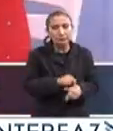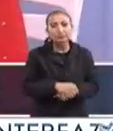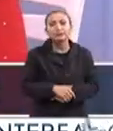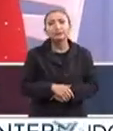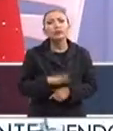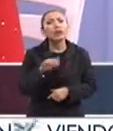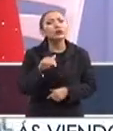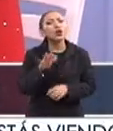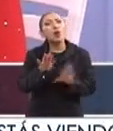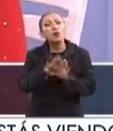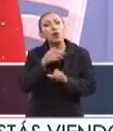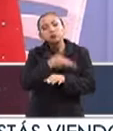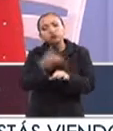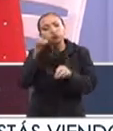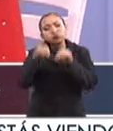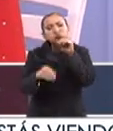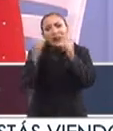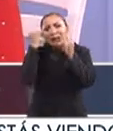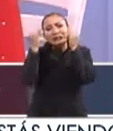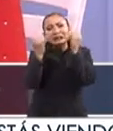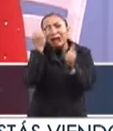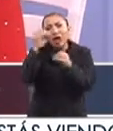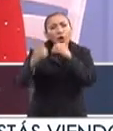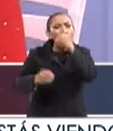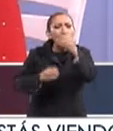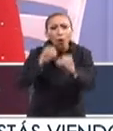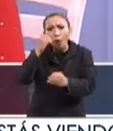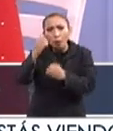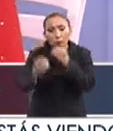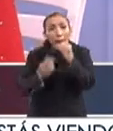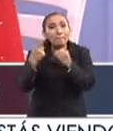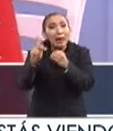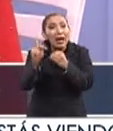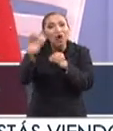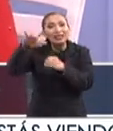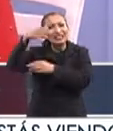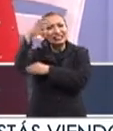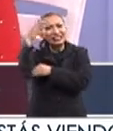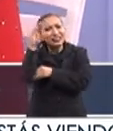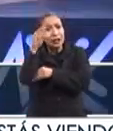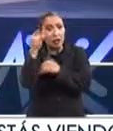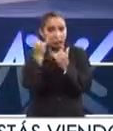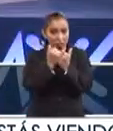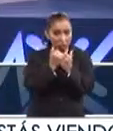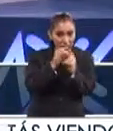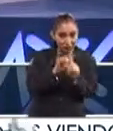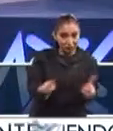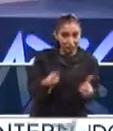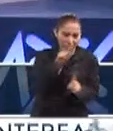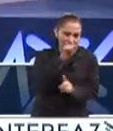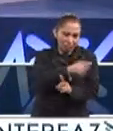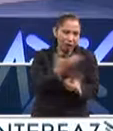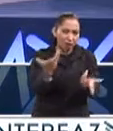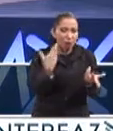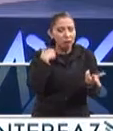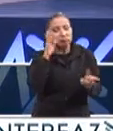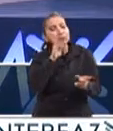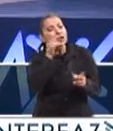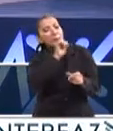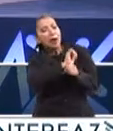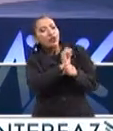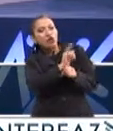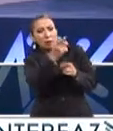Gerardo, ¿cómo es el proceso de crear una puesta en escena, pero con títeres? Porque no es lo mismo, digamos, hacer un casting